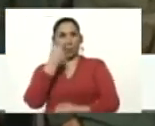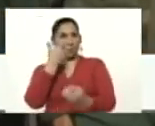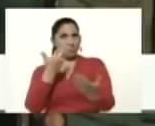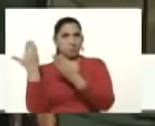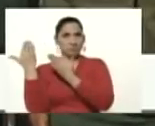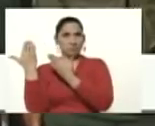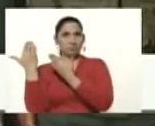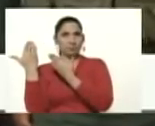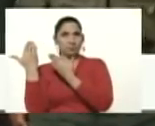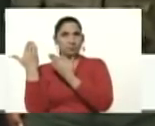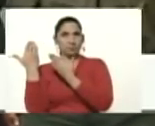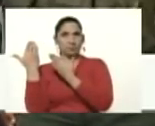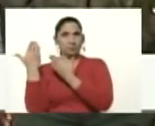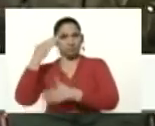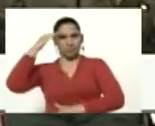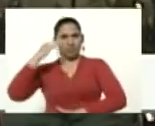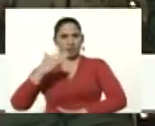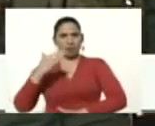militar